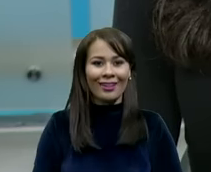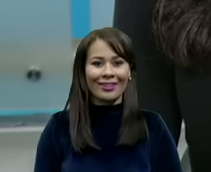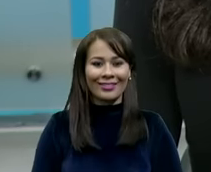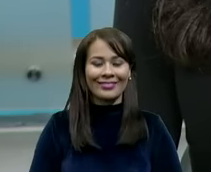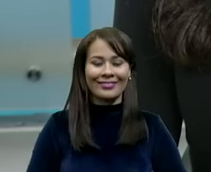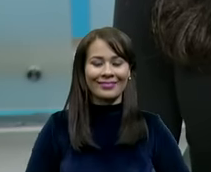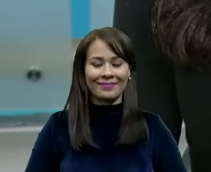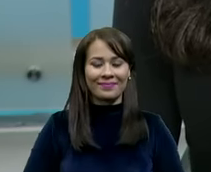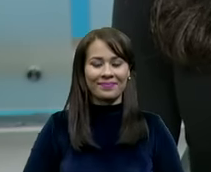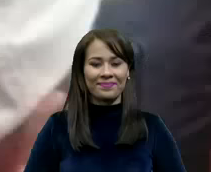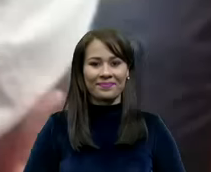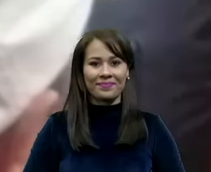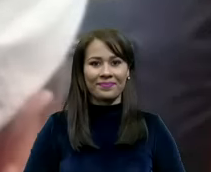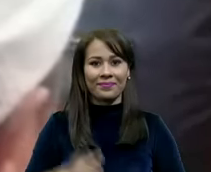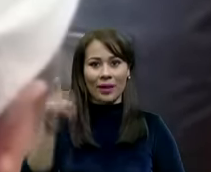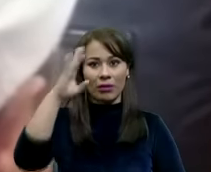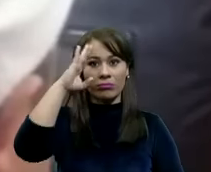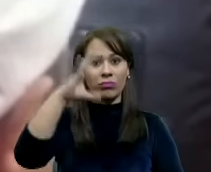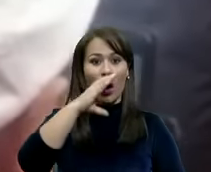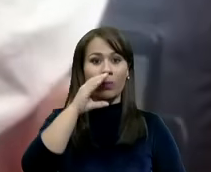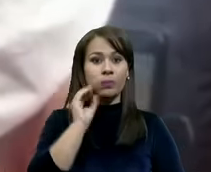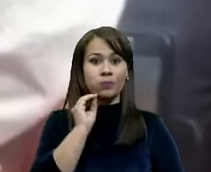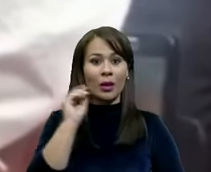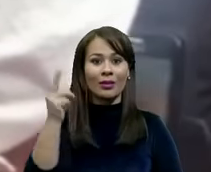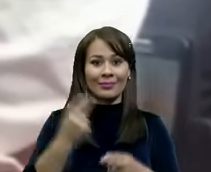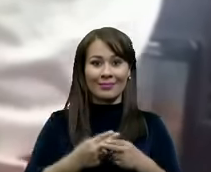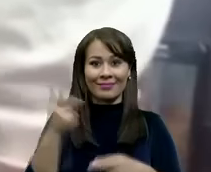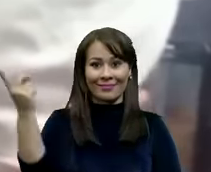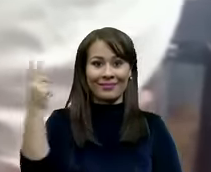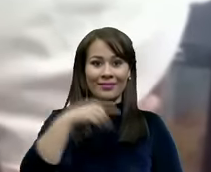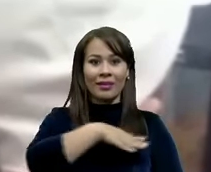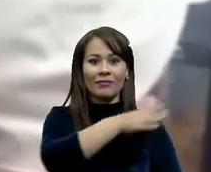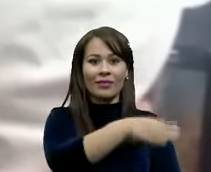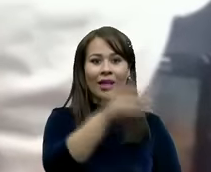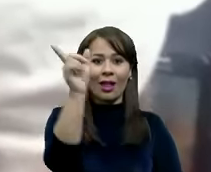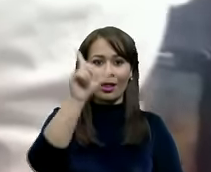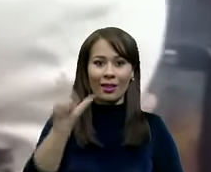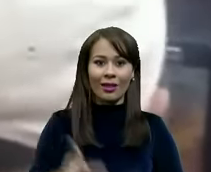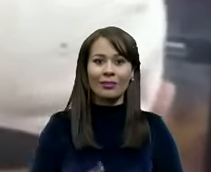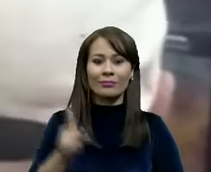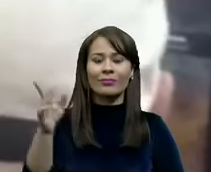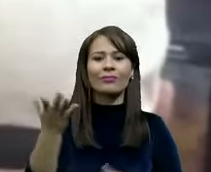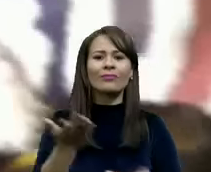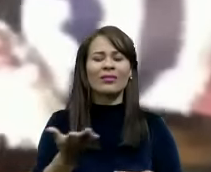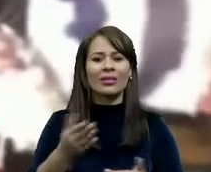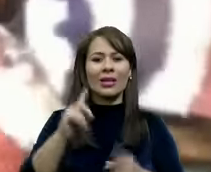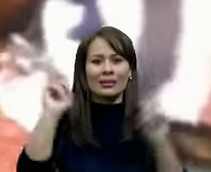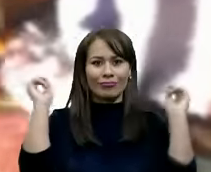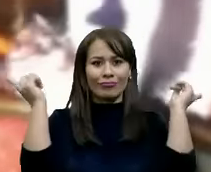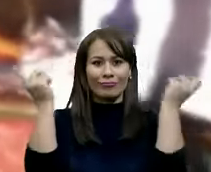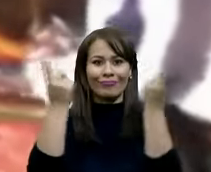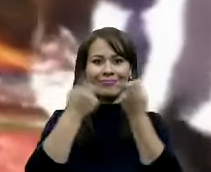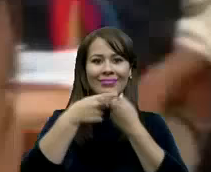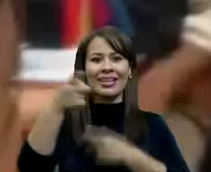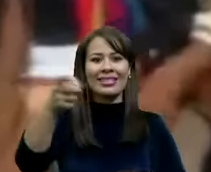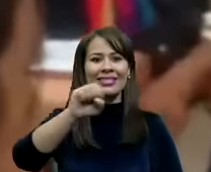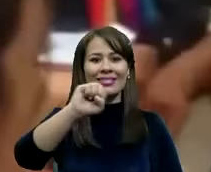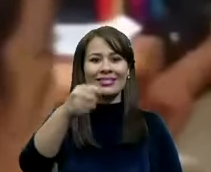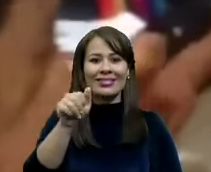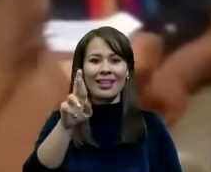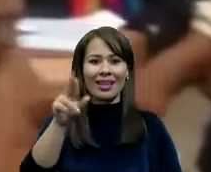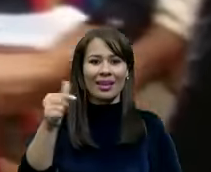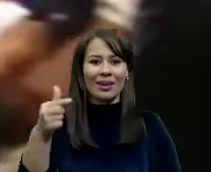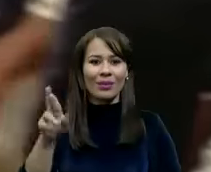Loja. El candidato a la presidencia, Paco Moncayo, llegó a la ciudad de Loja, al cantón Saraguro, en medio de sus simpatizantes